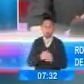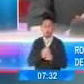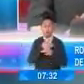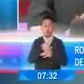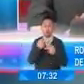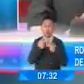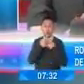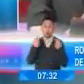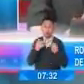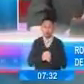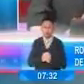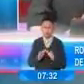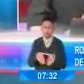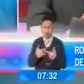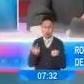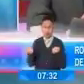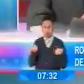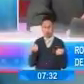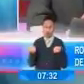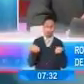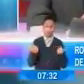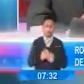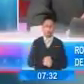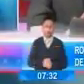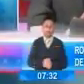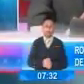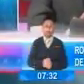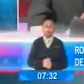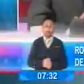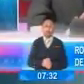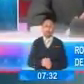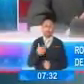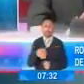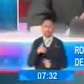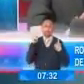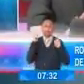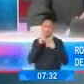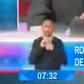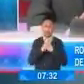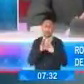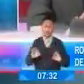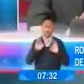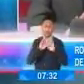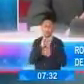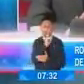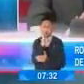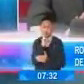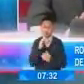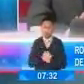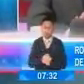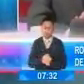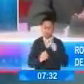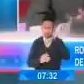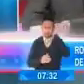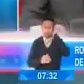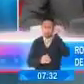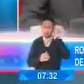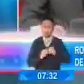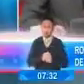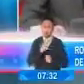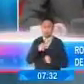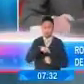funcionaria pública? Sí, creo que son límites importantes y hay una máxima, si me permite llevar la discusión hacia